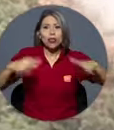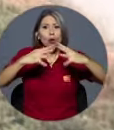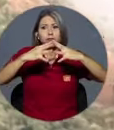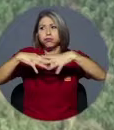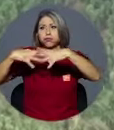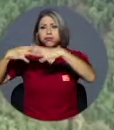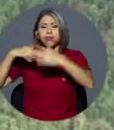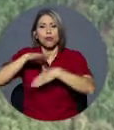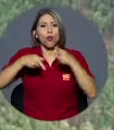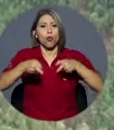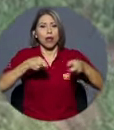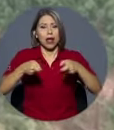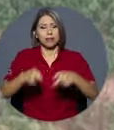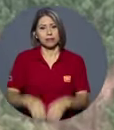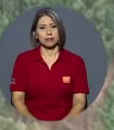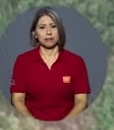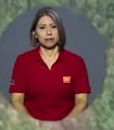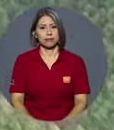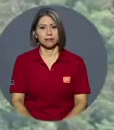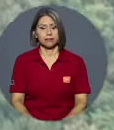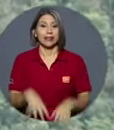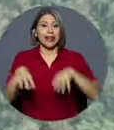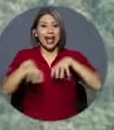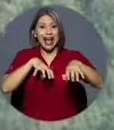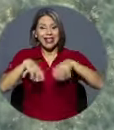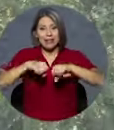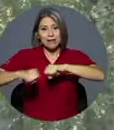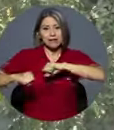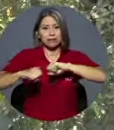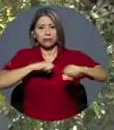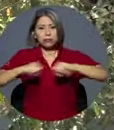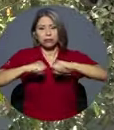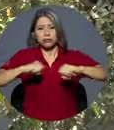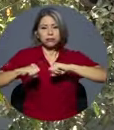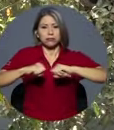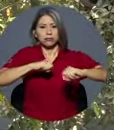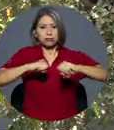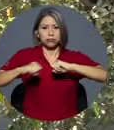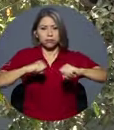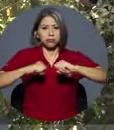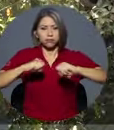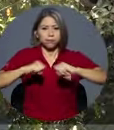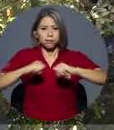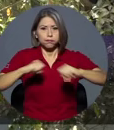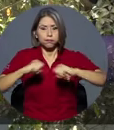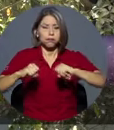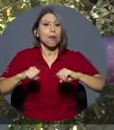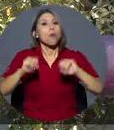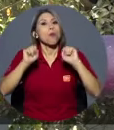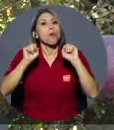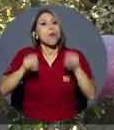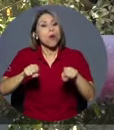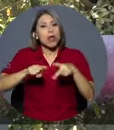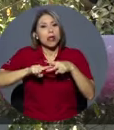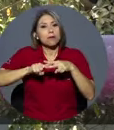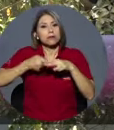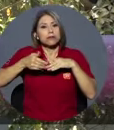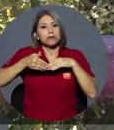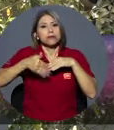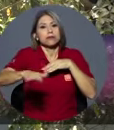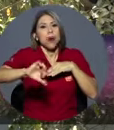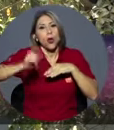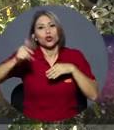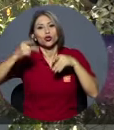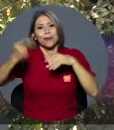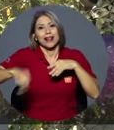todo lo que administra el cantón también. La actividad sísmica puede ser el disparador de otros